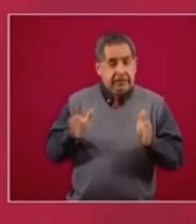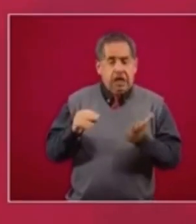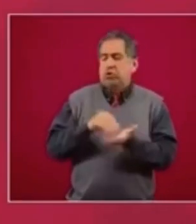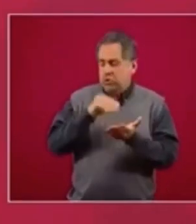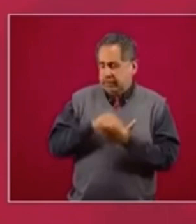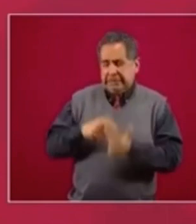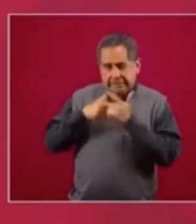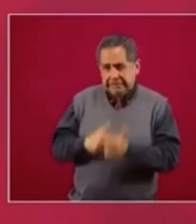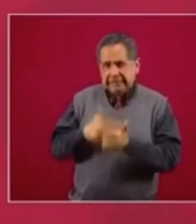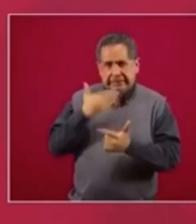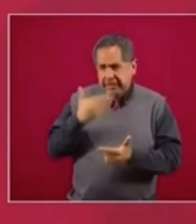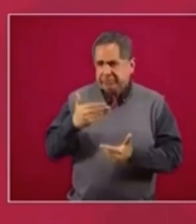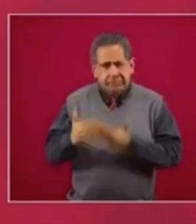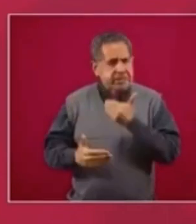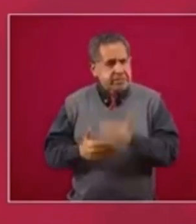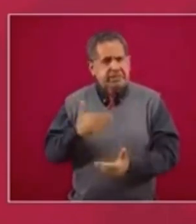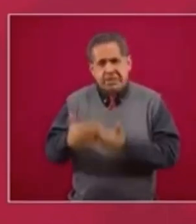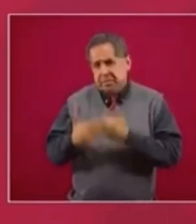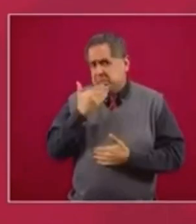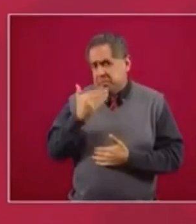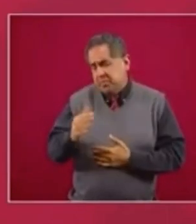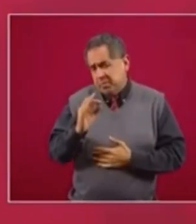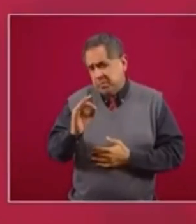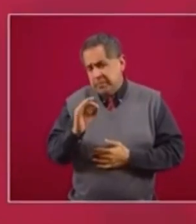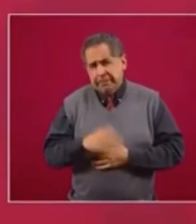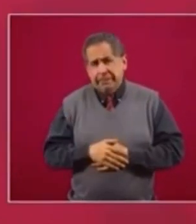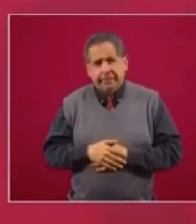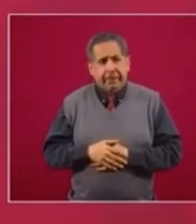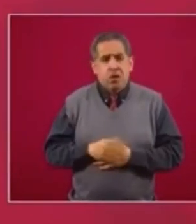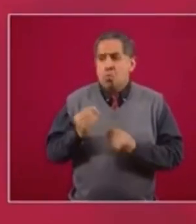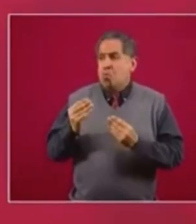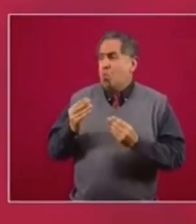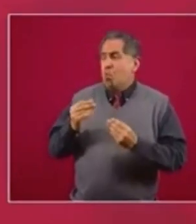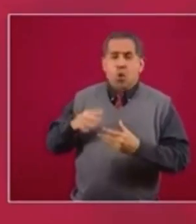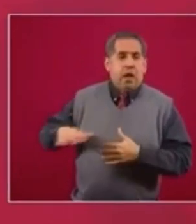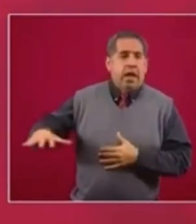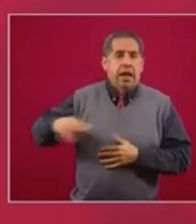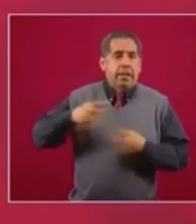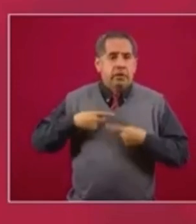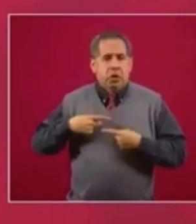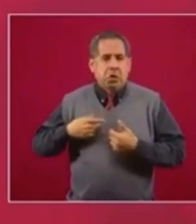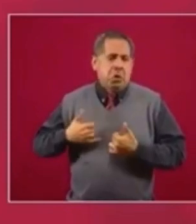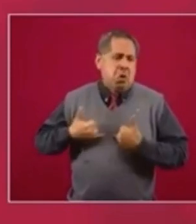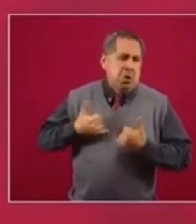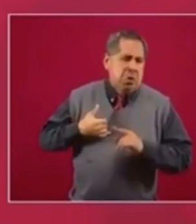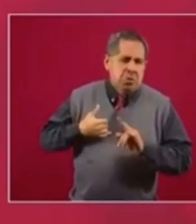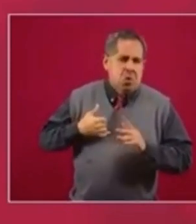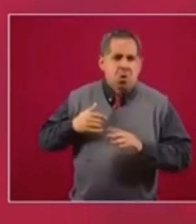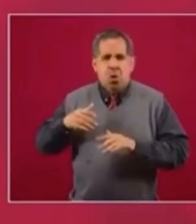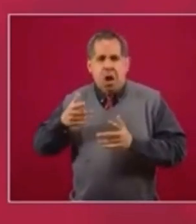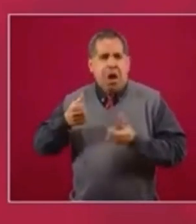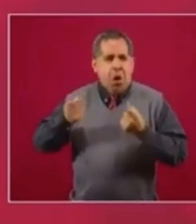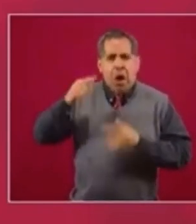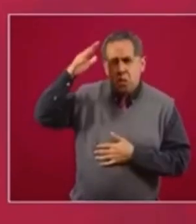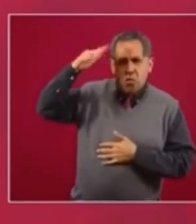trabajando. Tenemos una gran cantidad de personas, no necesariamente tan jóvenes. Muchos